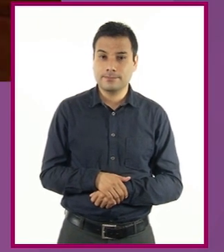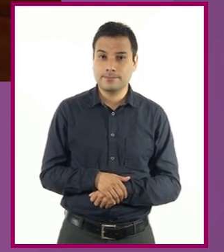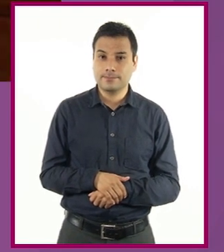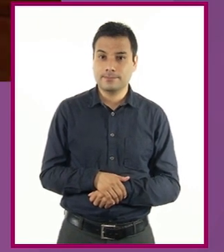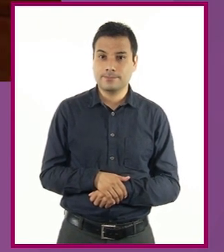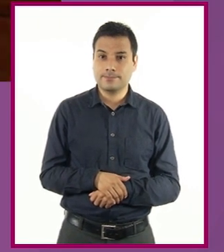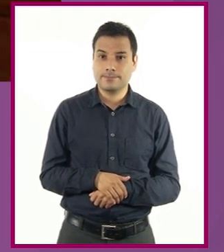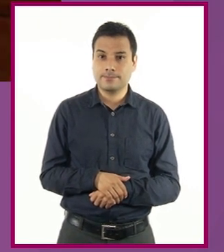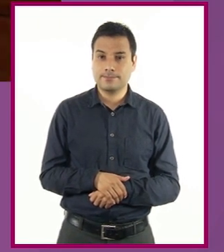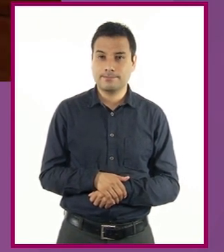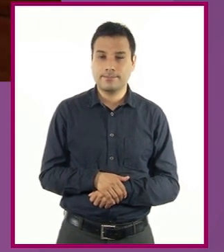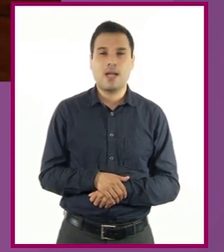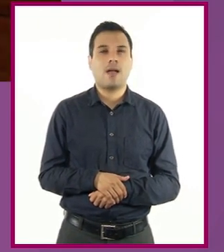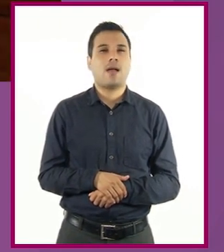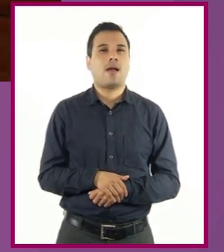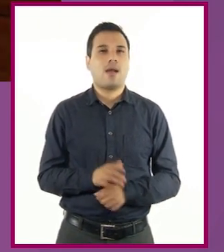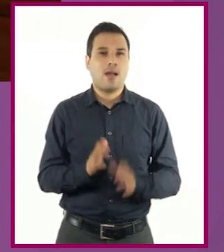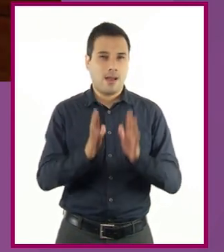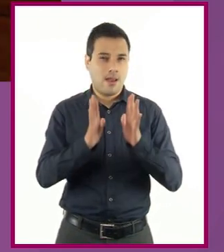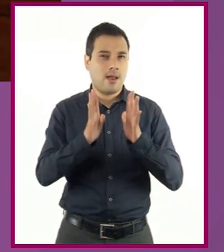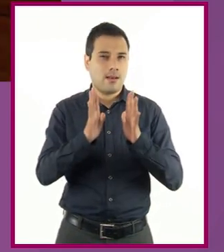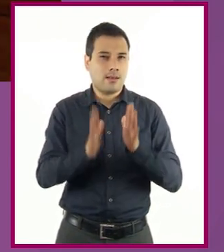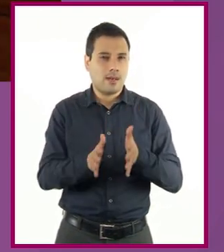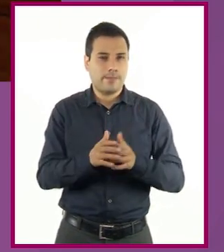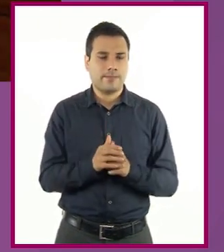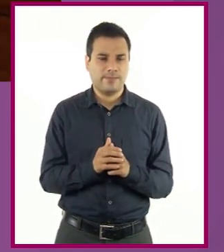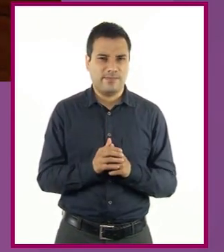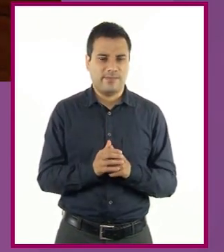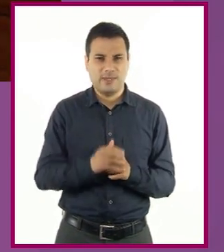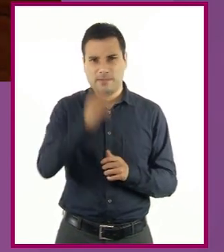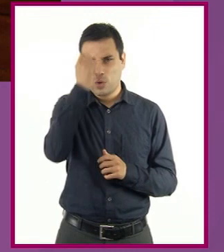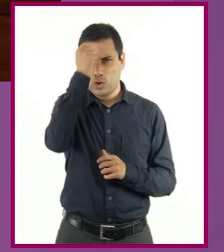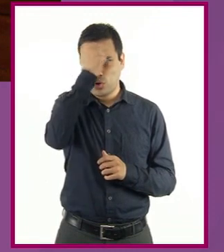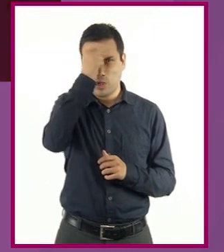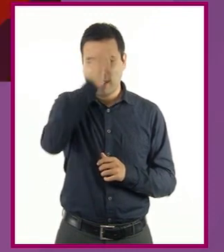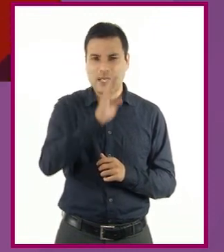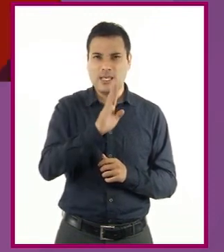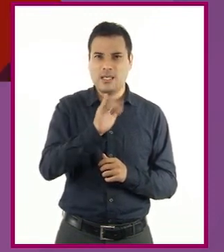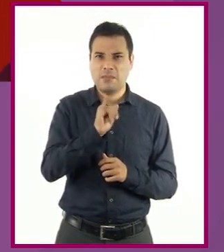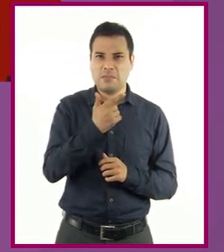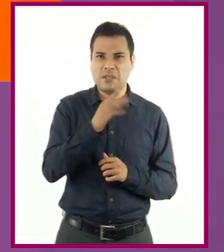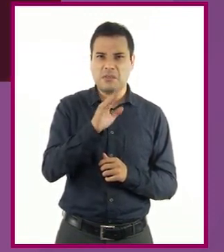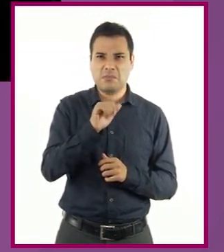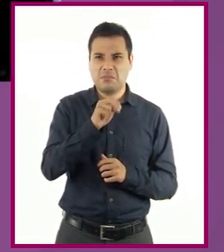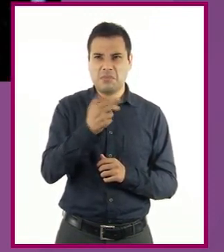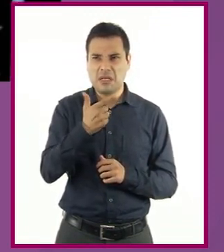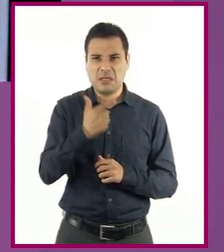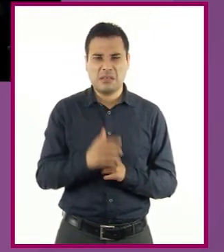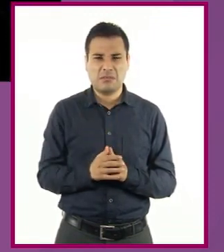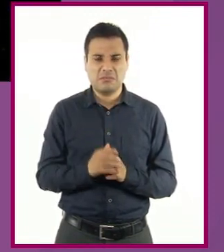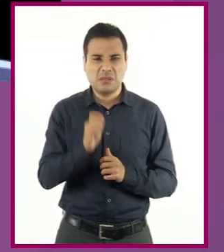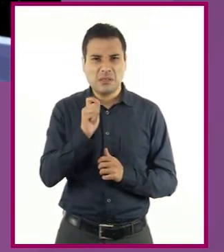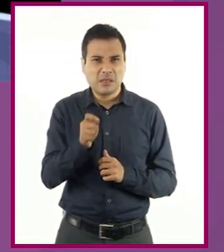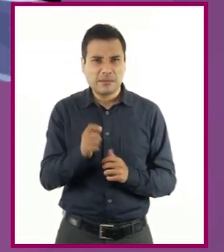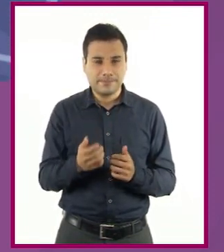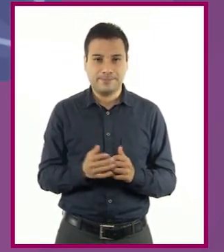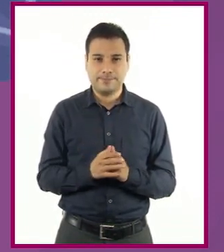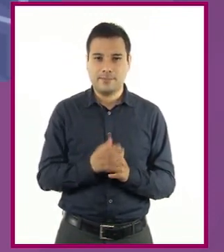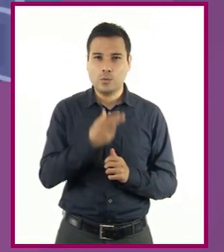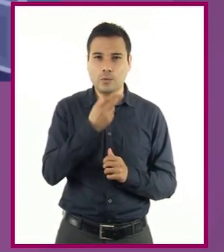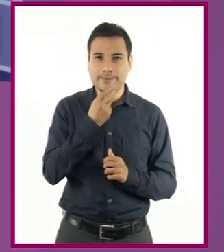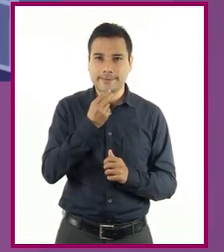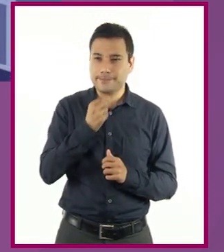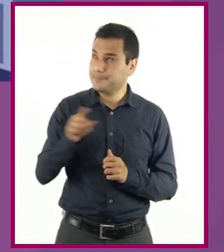Entonces, ¿qué hubo detrás de la teoría del Big Bang? El científico